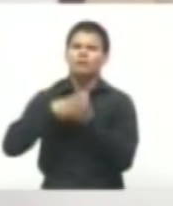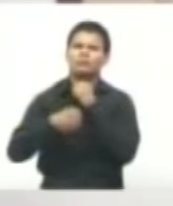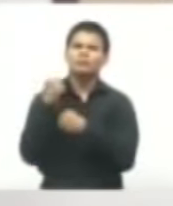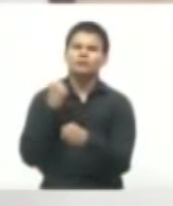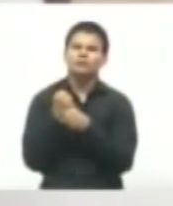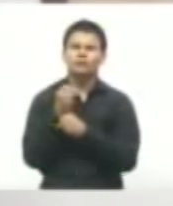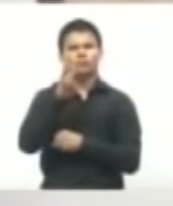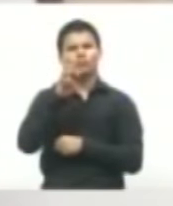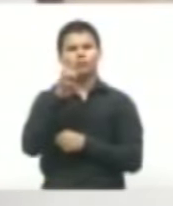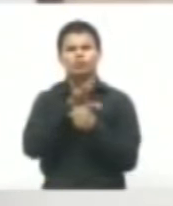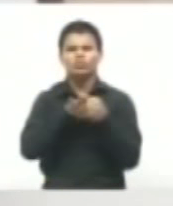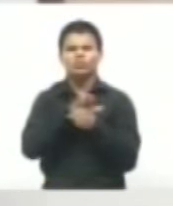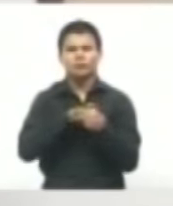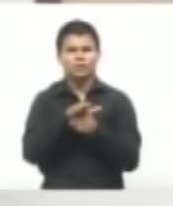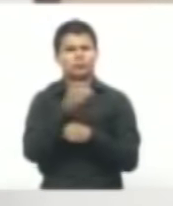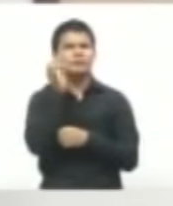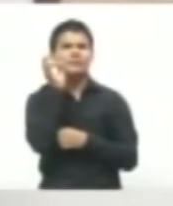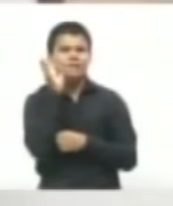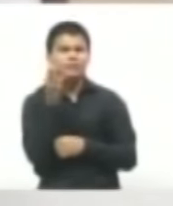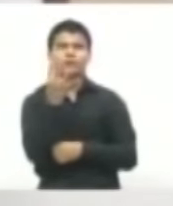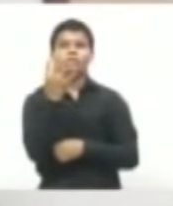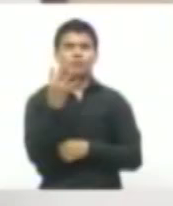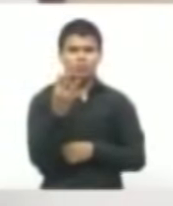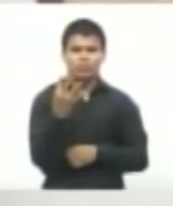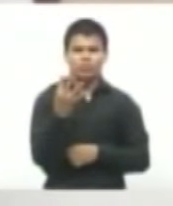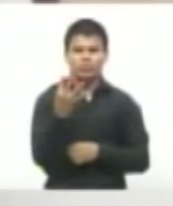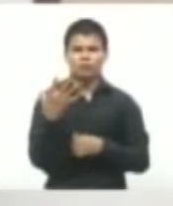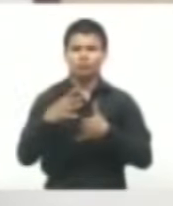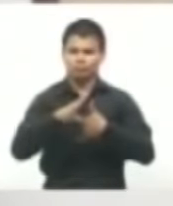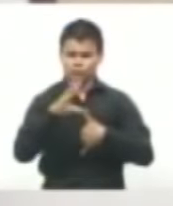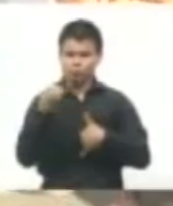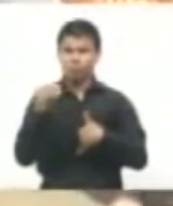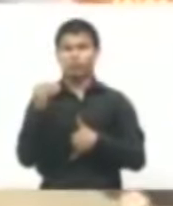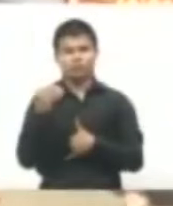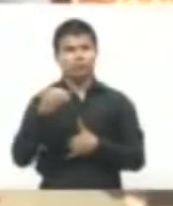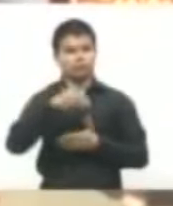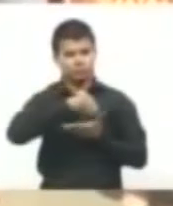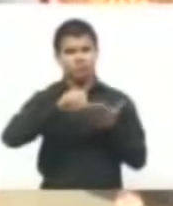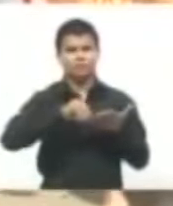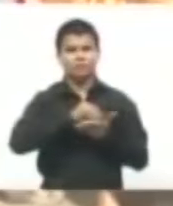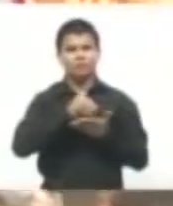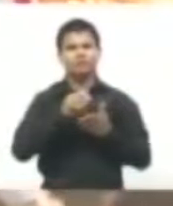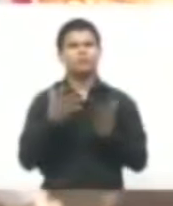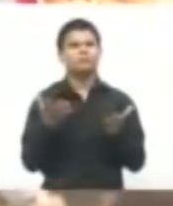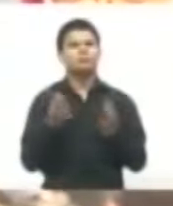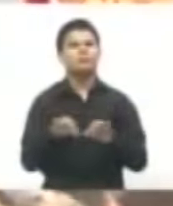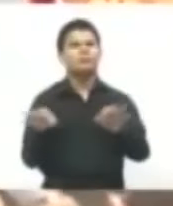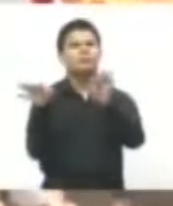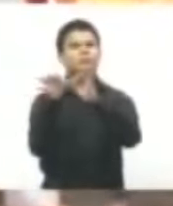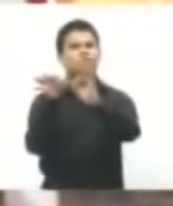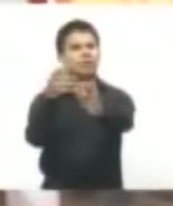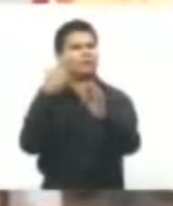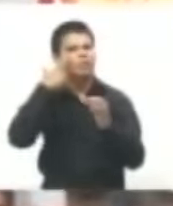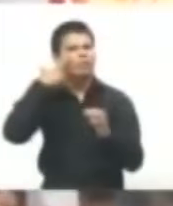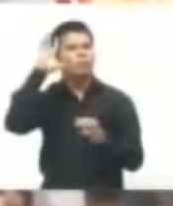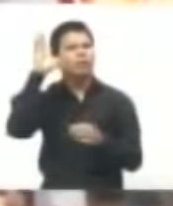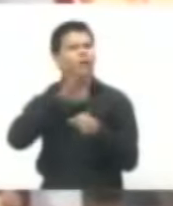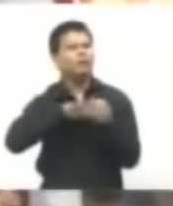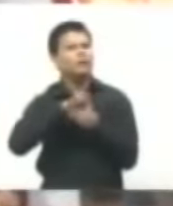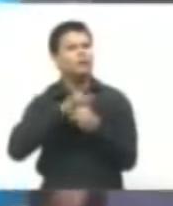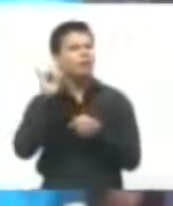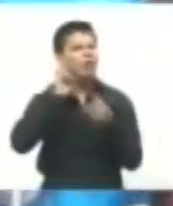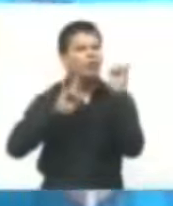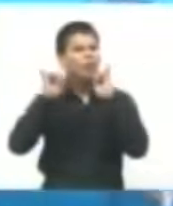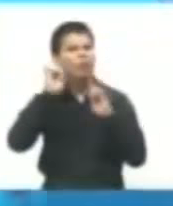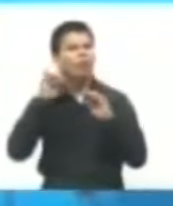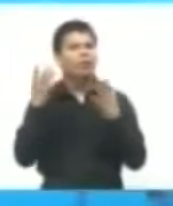8 casos bastante graves, 4 en el departamento del Atlántico. Los casos más importantes, los más sonados en la ciudad de